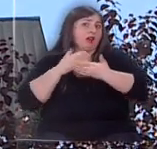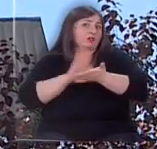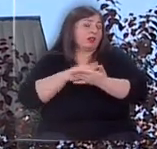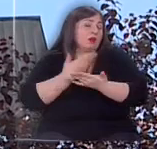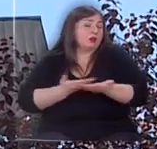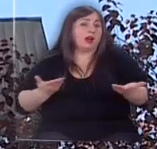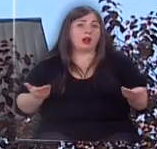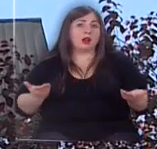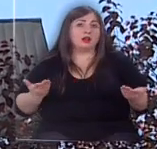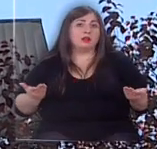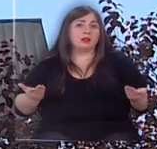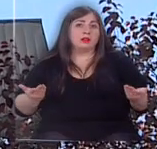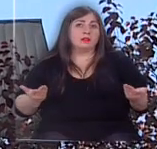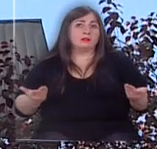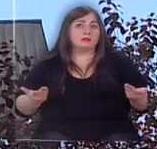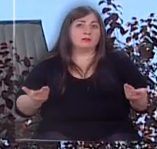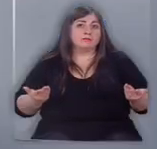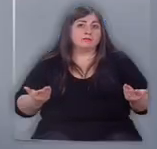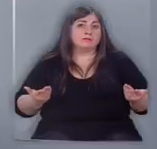¿ya? Y